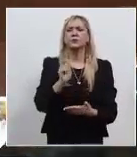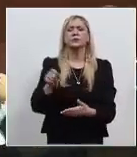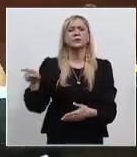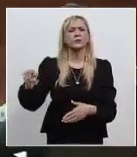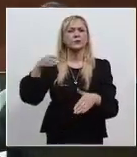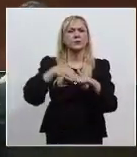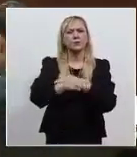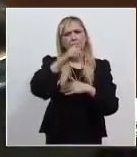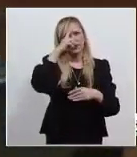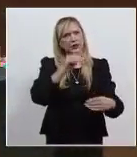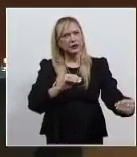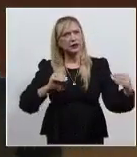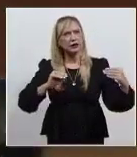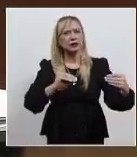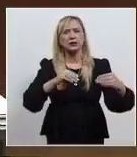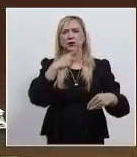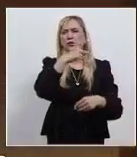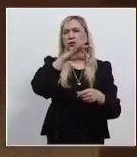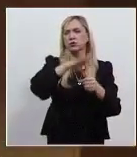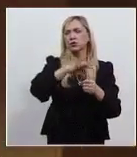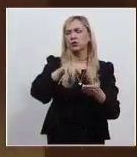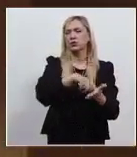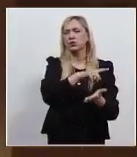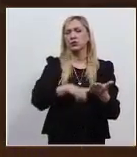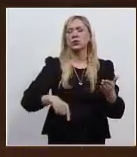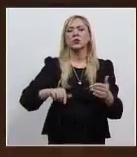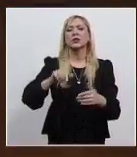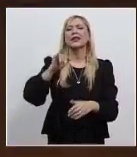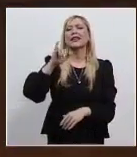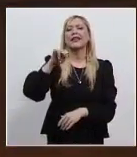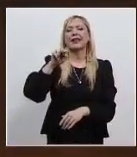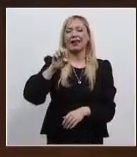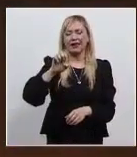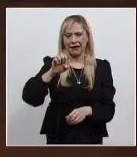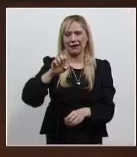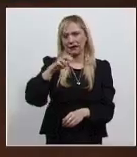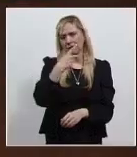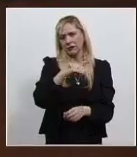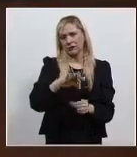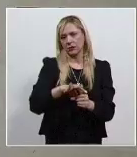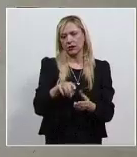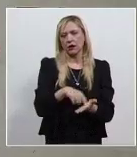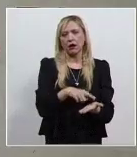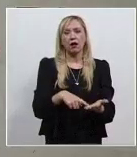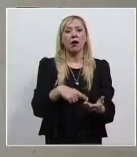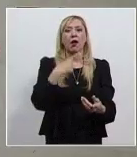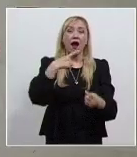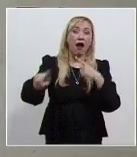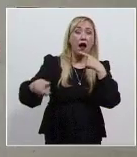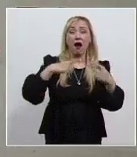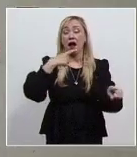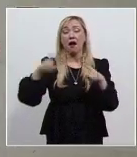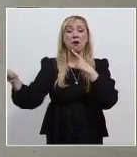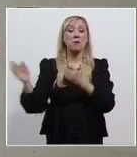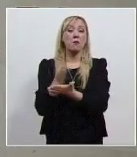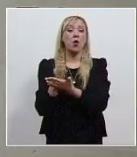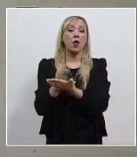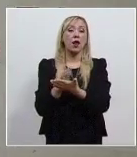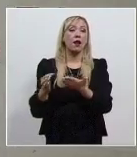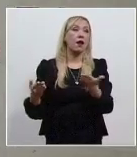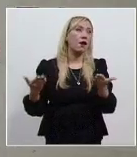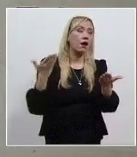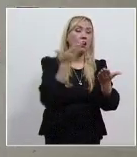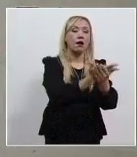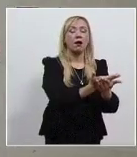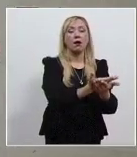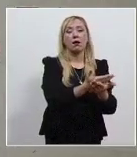de lo Contencioso Electoral de la Secretaría Ejecutiva del INE, en los que desechó diversas quejas presentadas por Morena